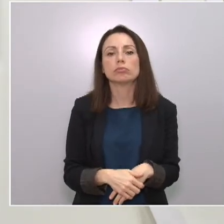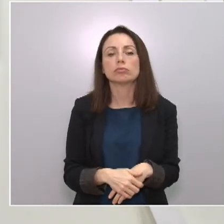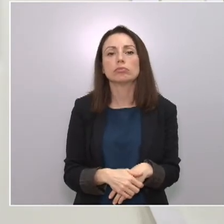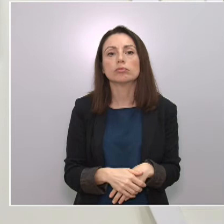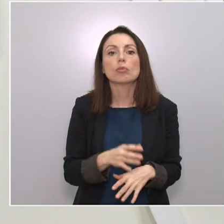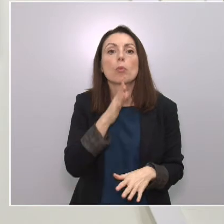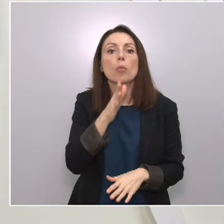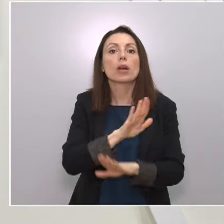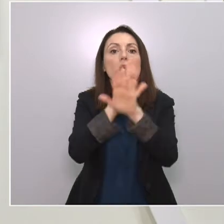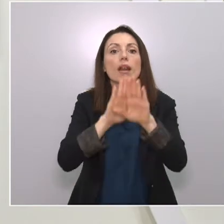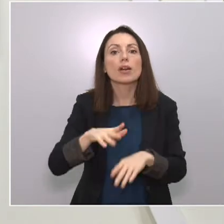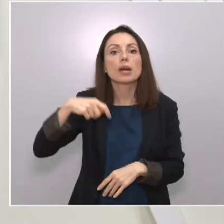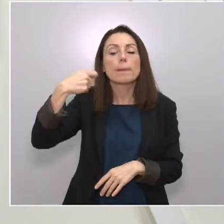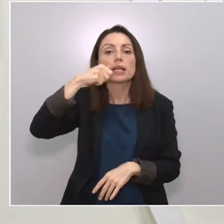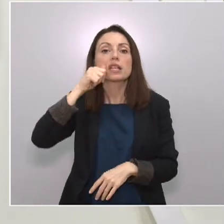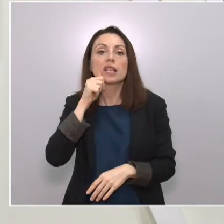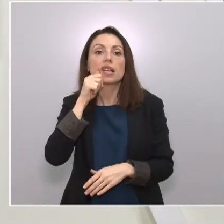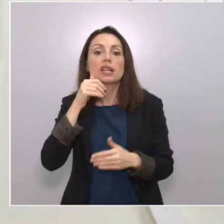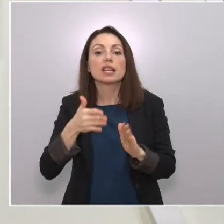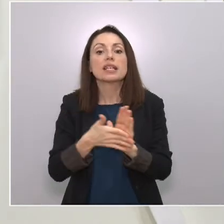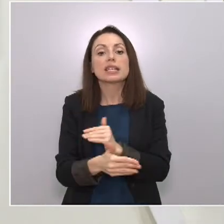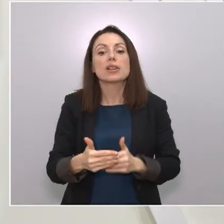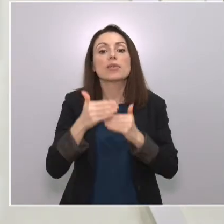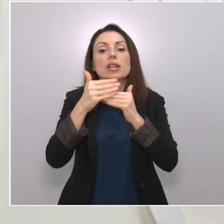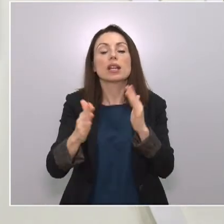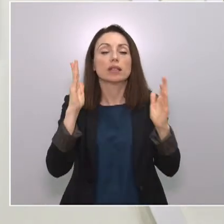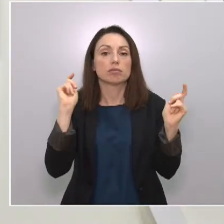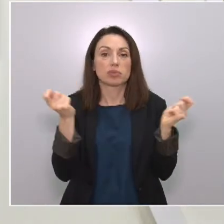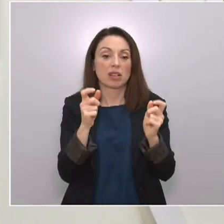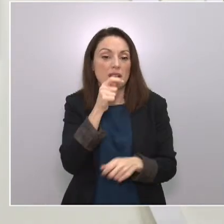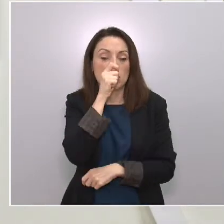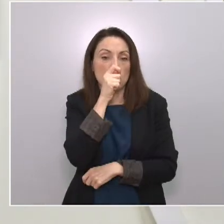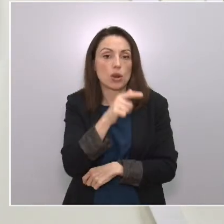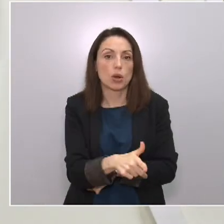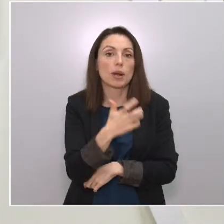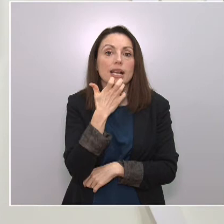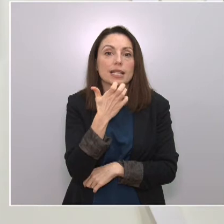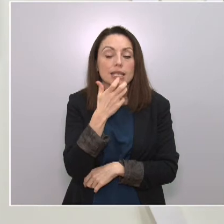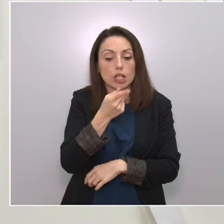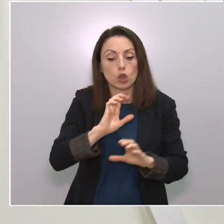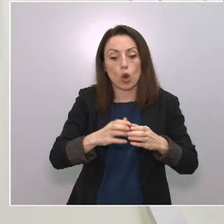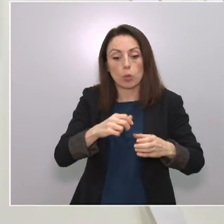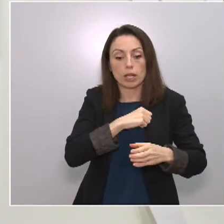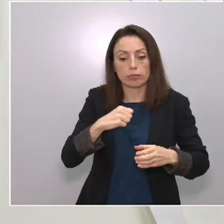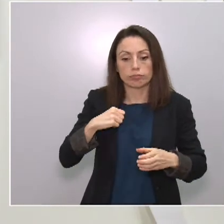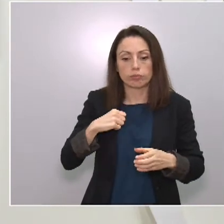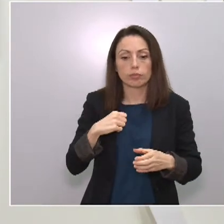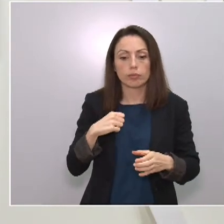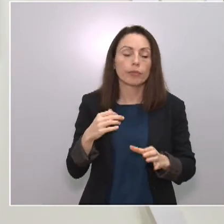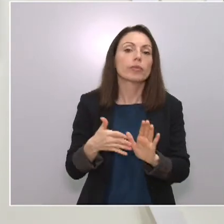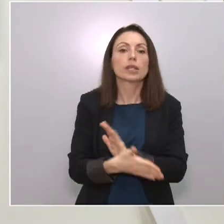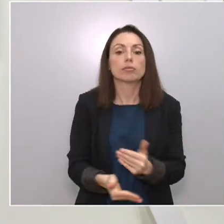argumento más poderoso del presidente Sánchez para la prórroga del estado de alarma decae. Es decir, si somos las comunidades autónomas las que tenemos